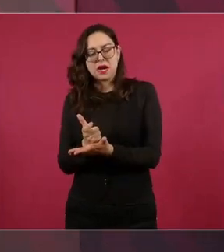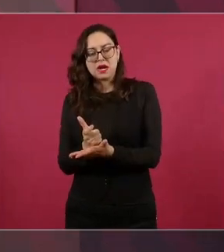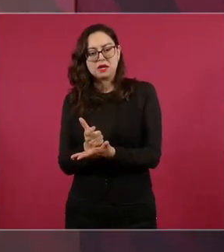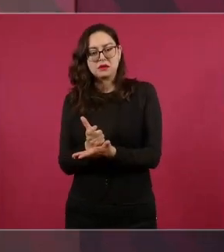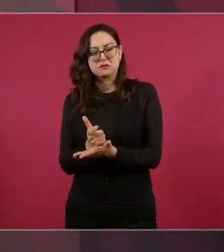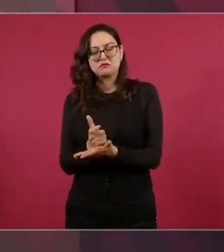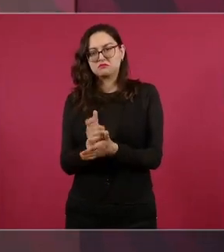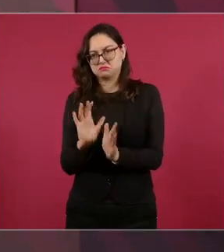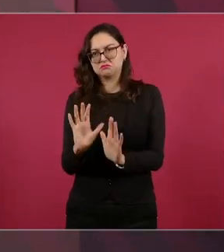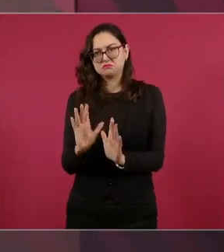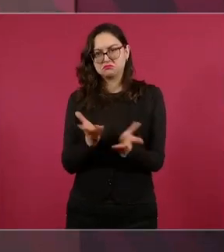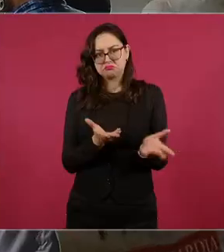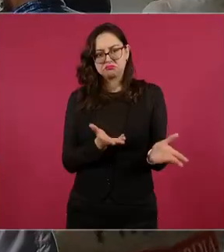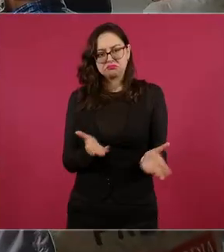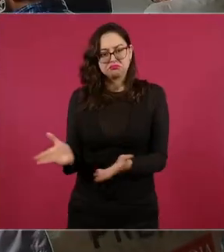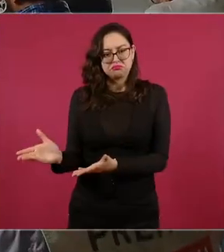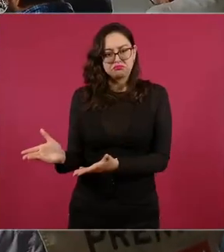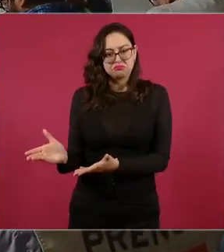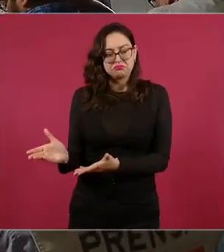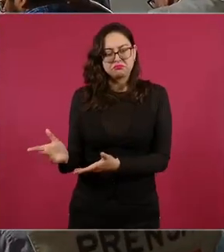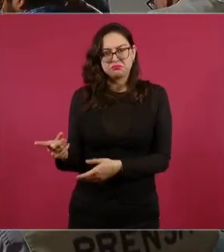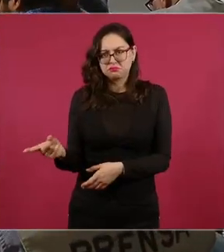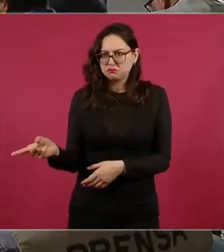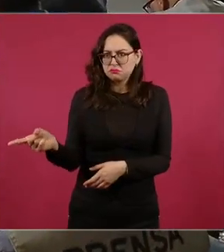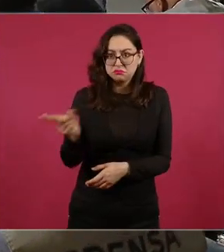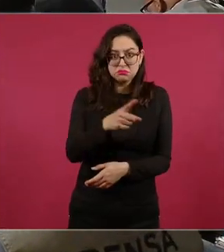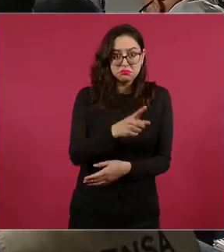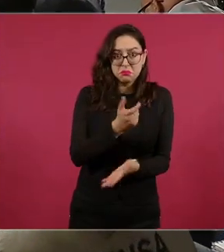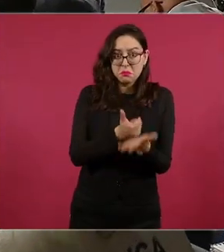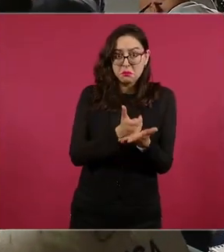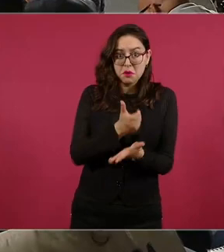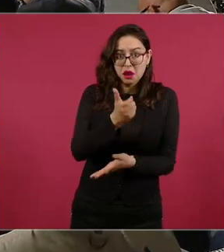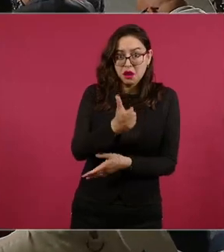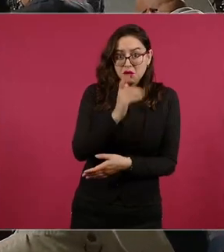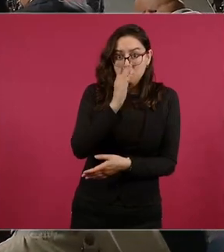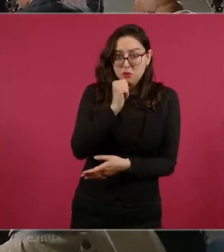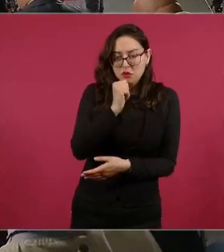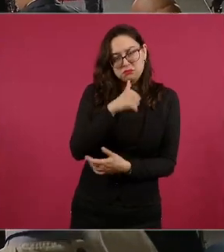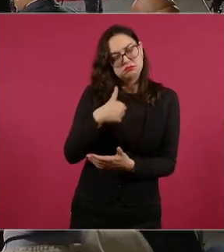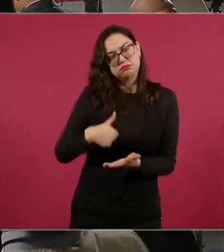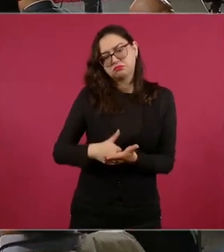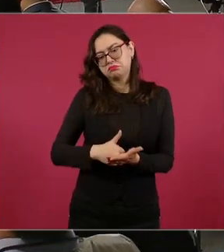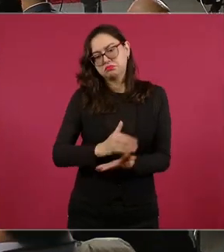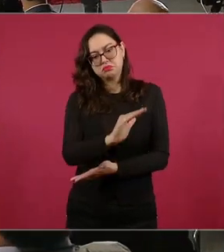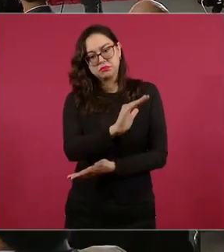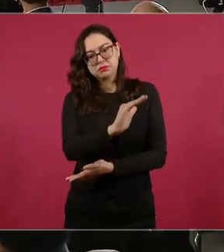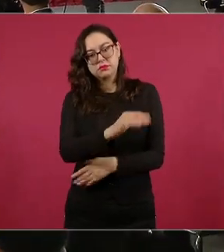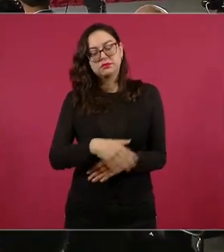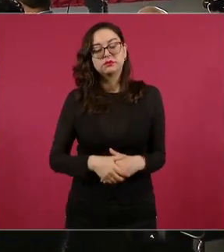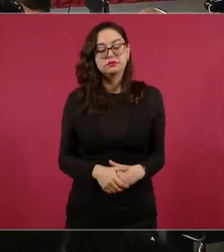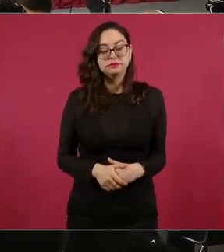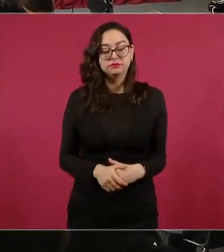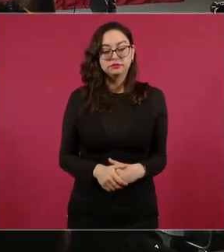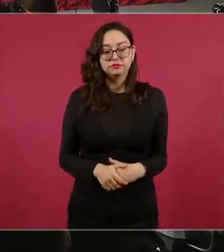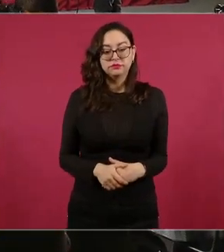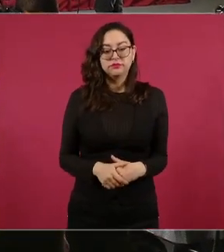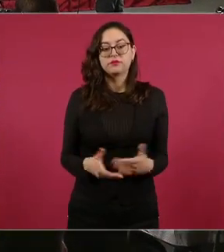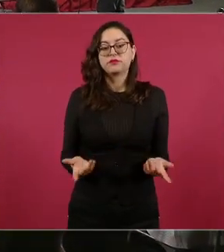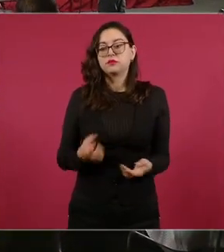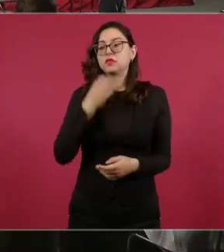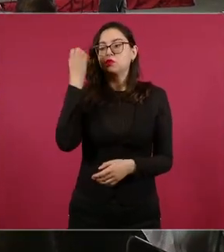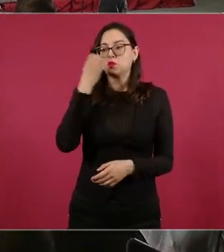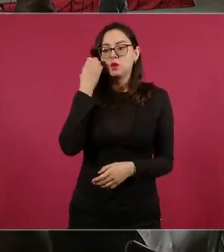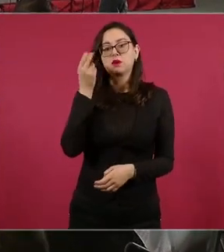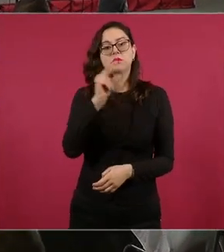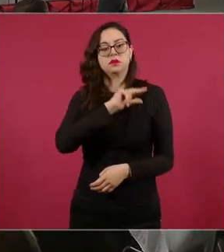A maestros, a escuelas, planteles particulares